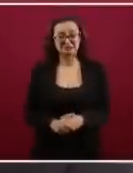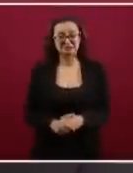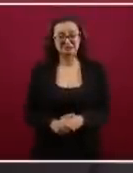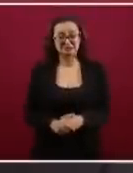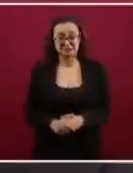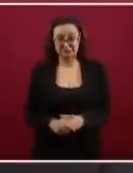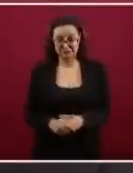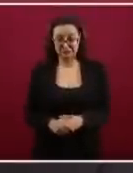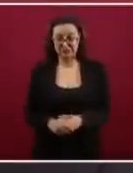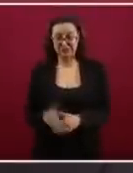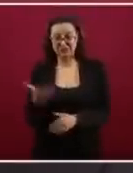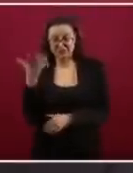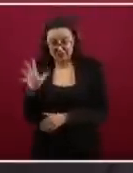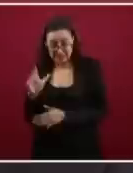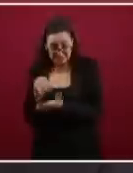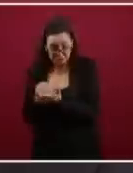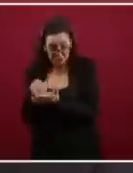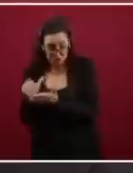80,